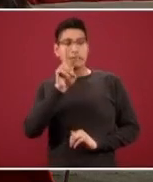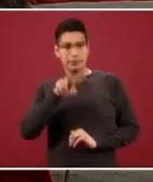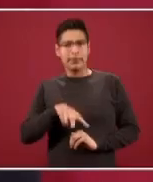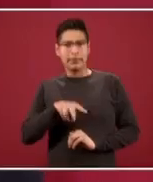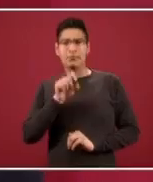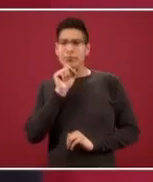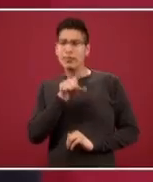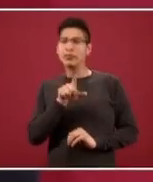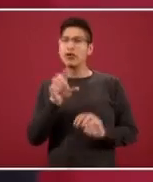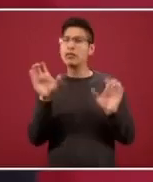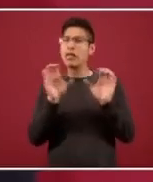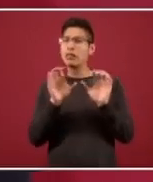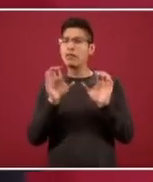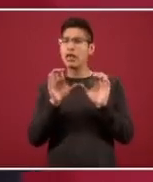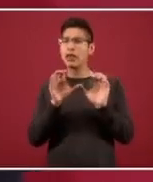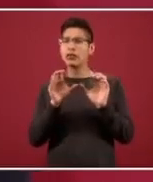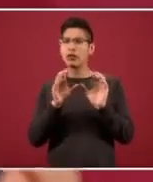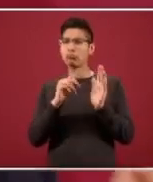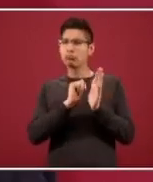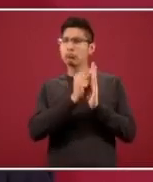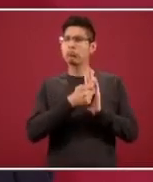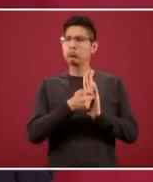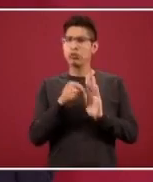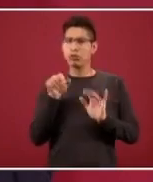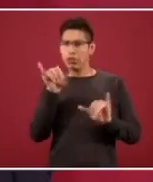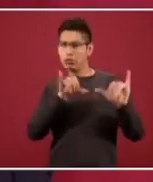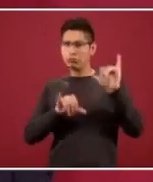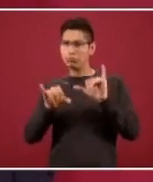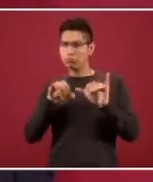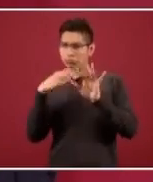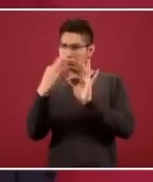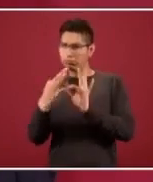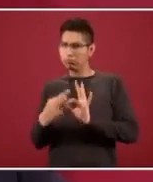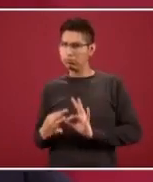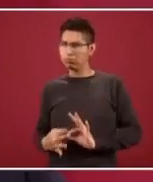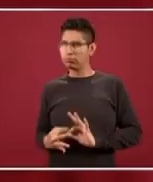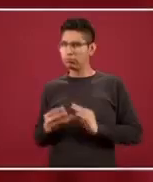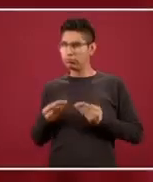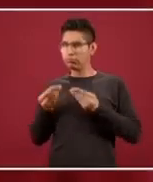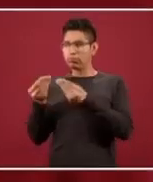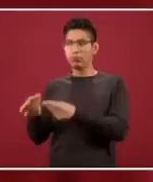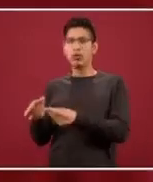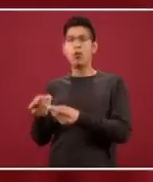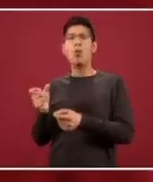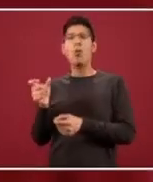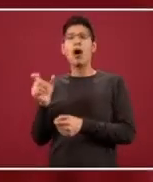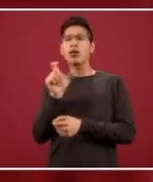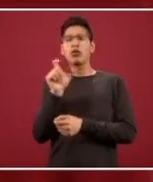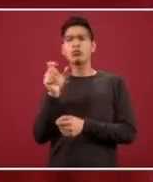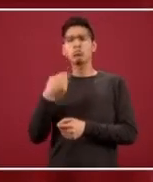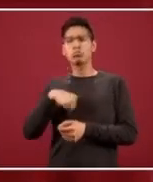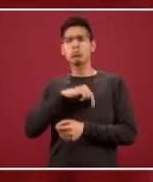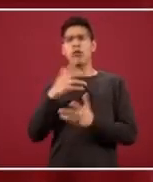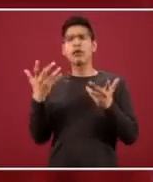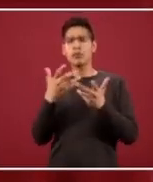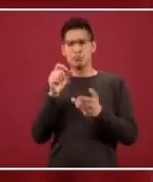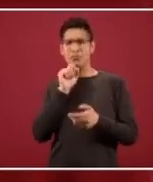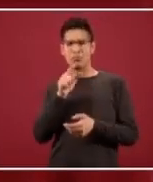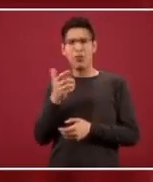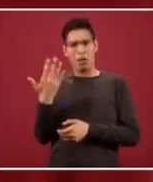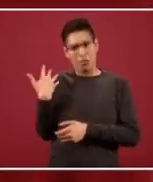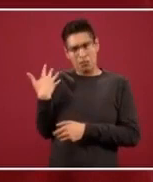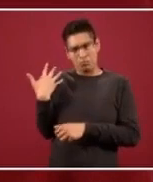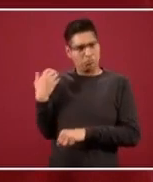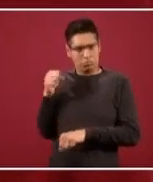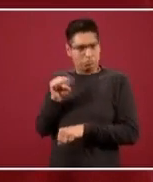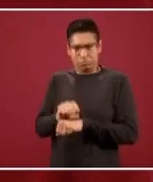la competencia técnica se está llevando a cabo desde la semana que ya terminó, desde esta semana pasada, y